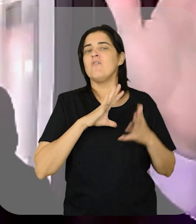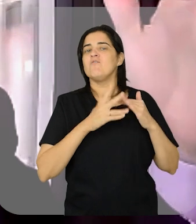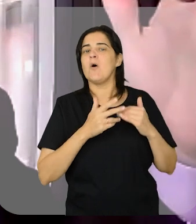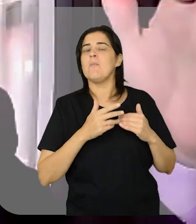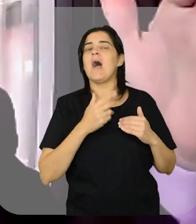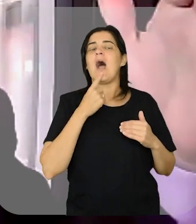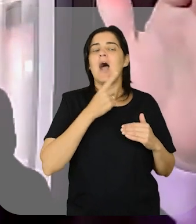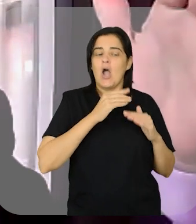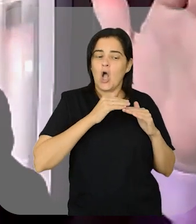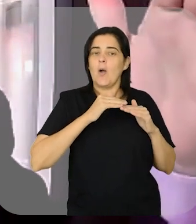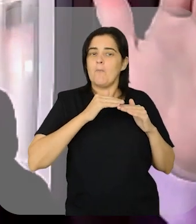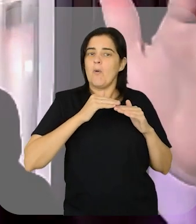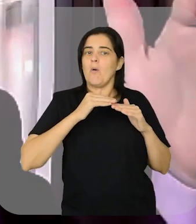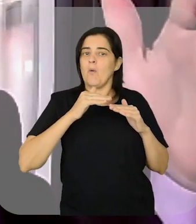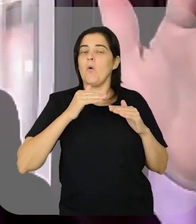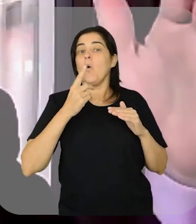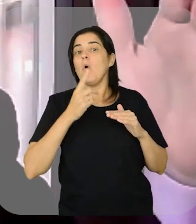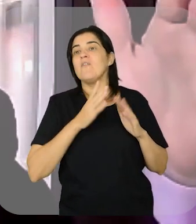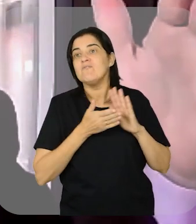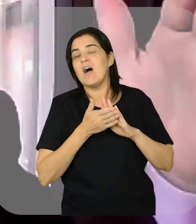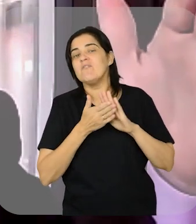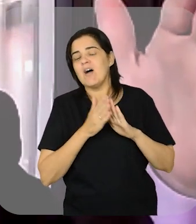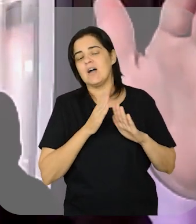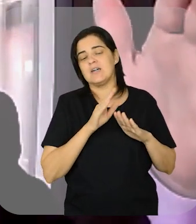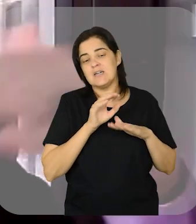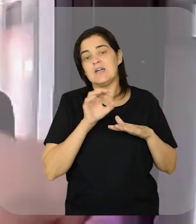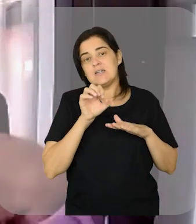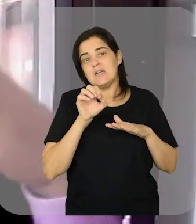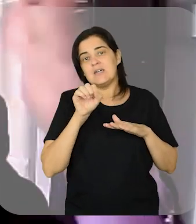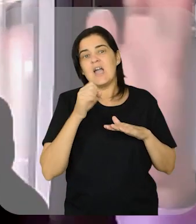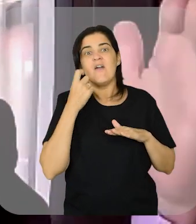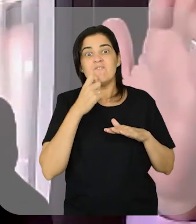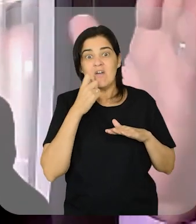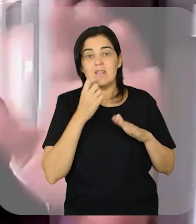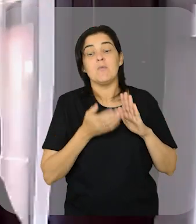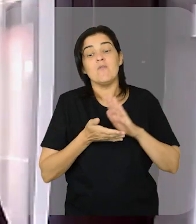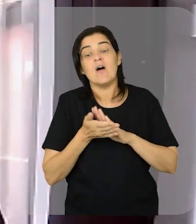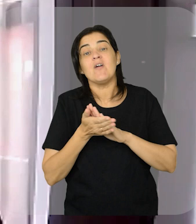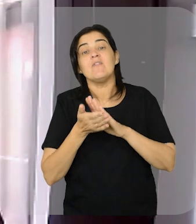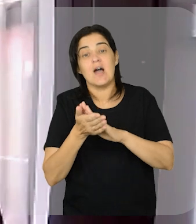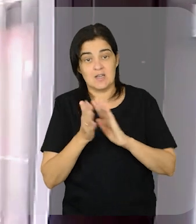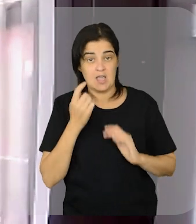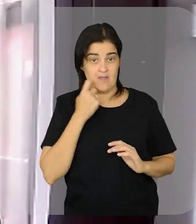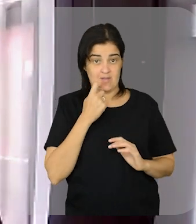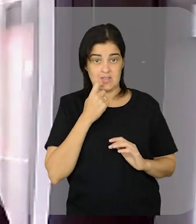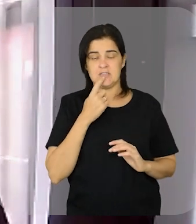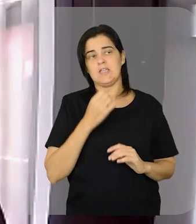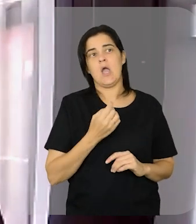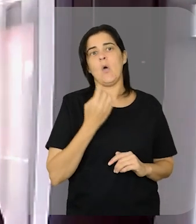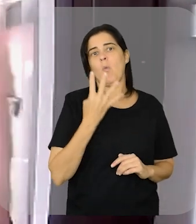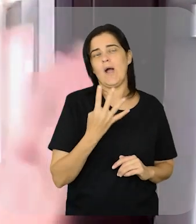ascendente hacia un lugar que todavía no llegó, pero que va camino a. Si yo digo